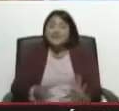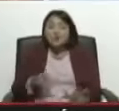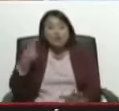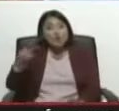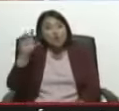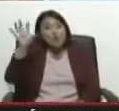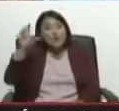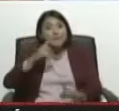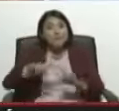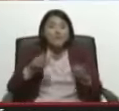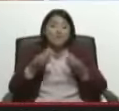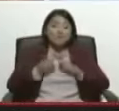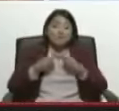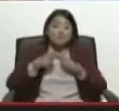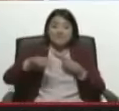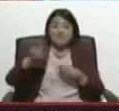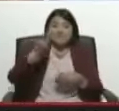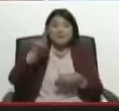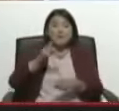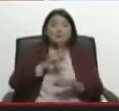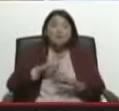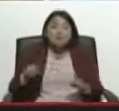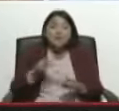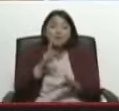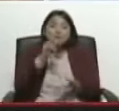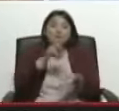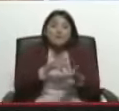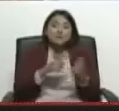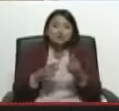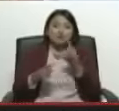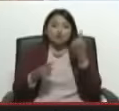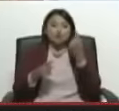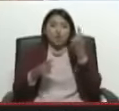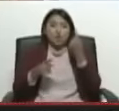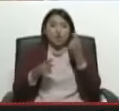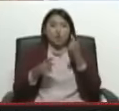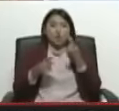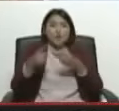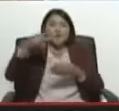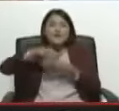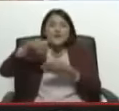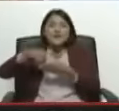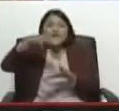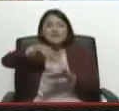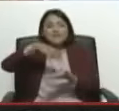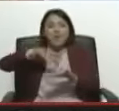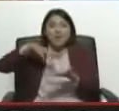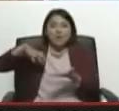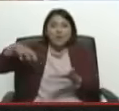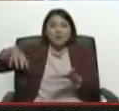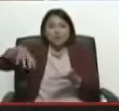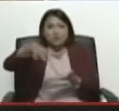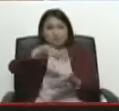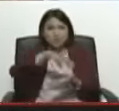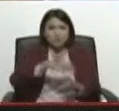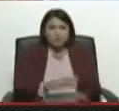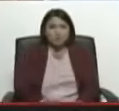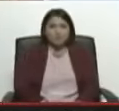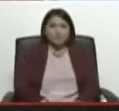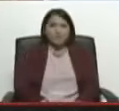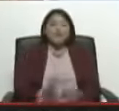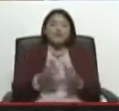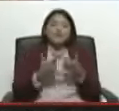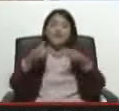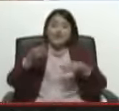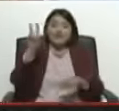Venezuela, pero que solamente pueden participar en las elecciones regionales, como ocurre aquí en